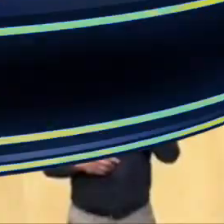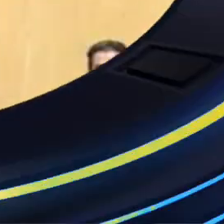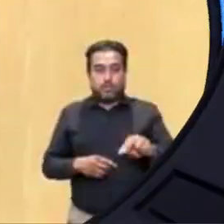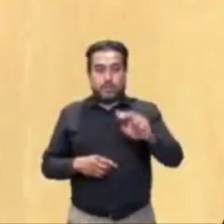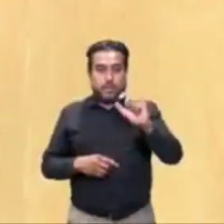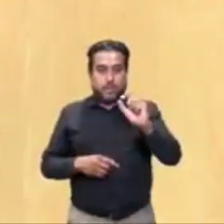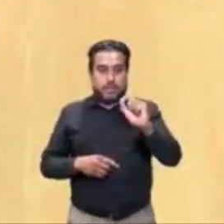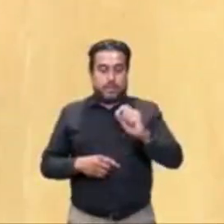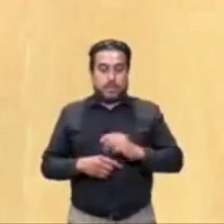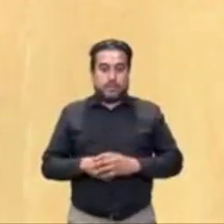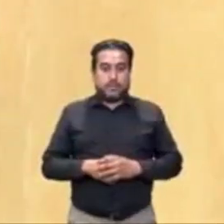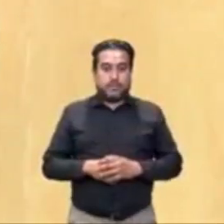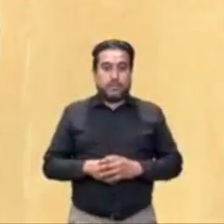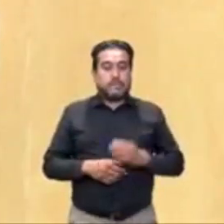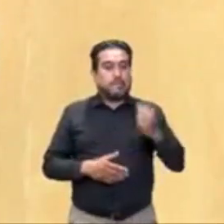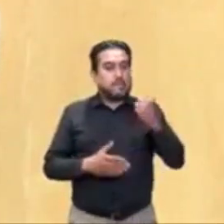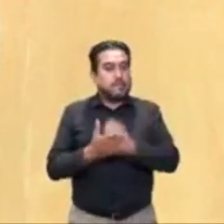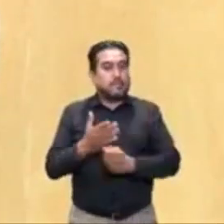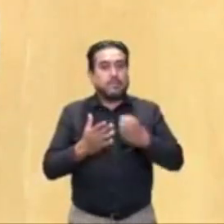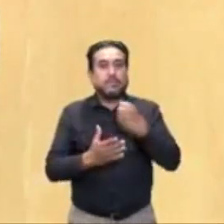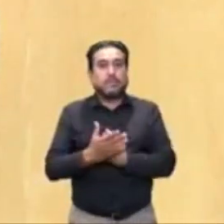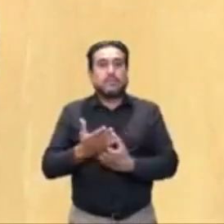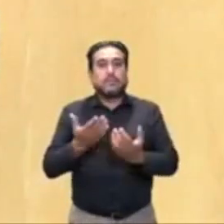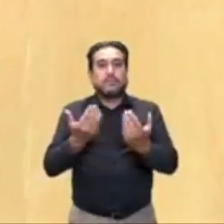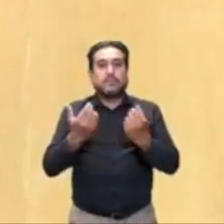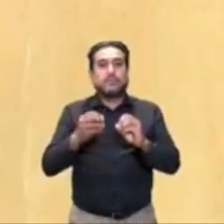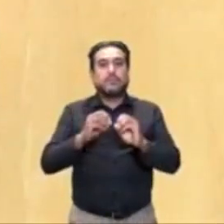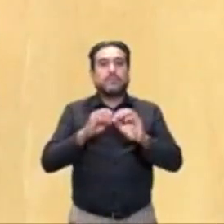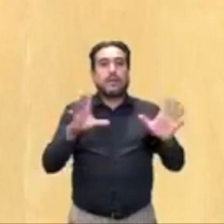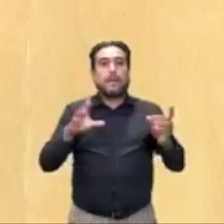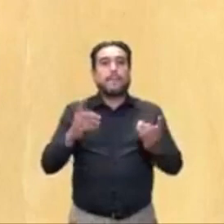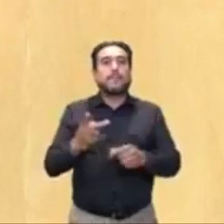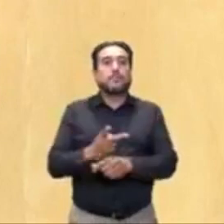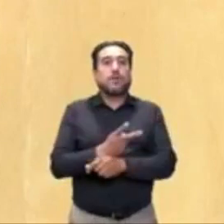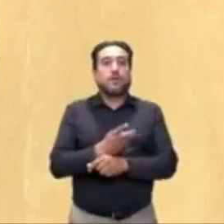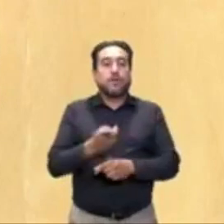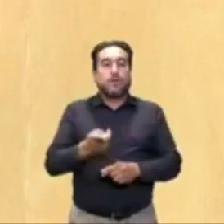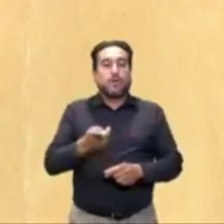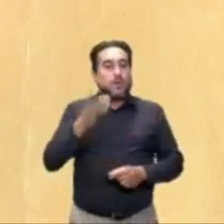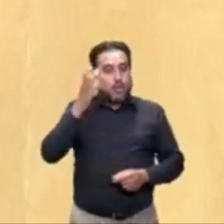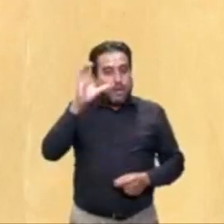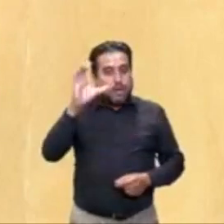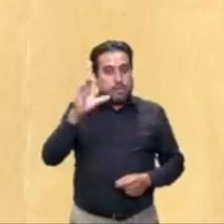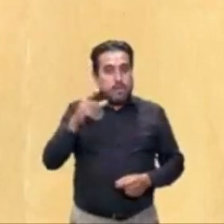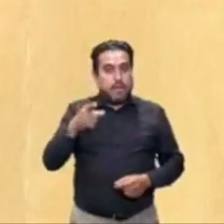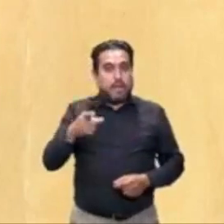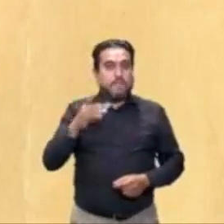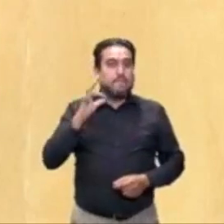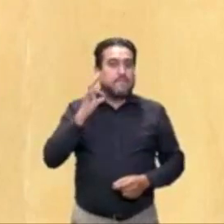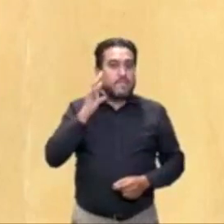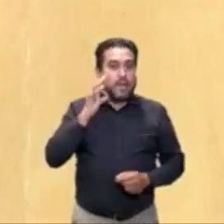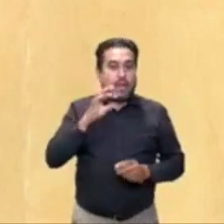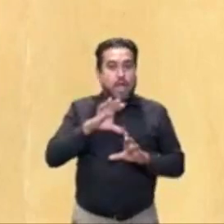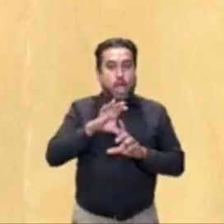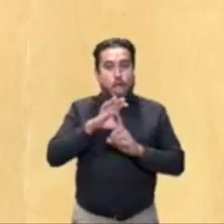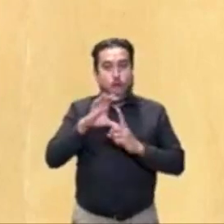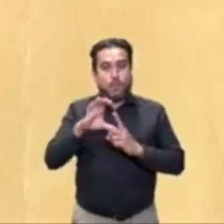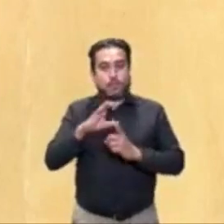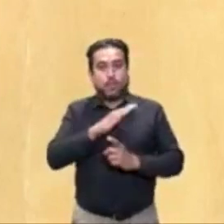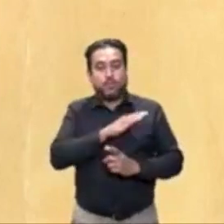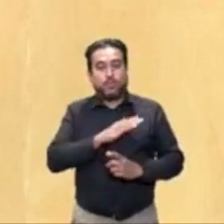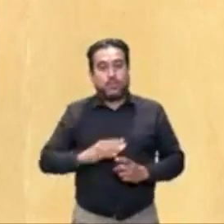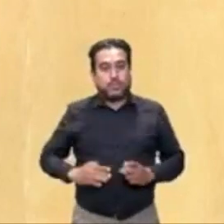exigimos justicia y el esclarecimiento del crimen la fiscalía las comisiones y los